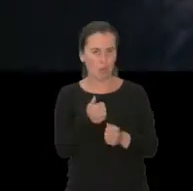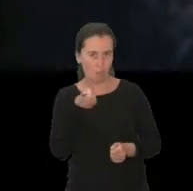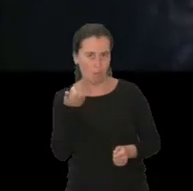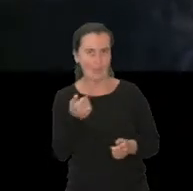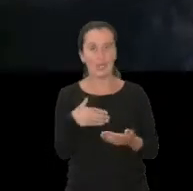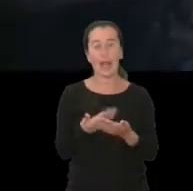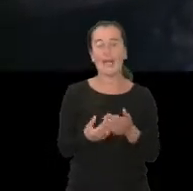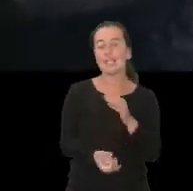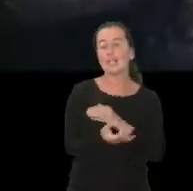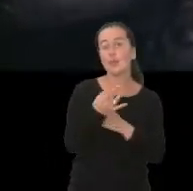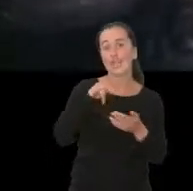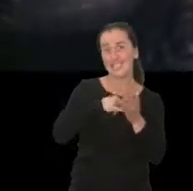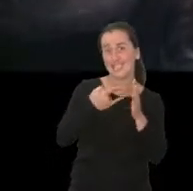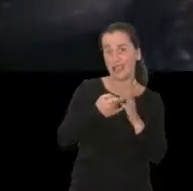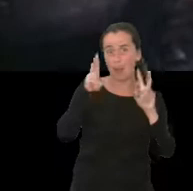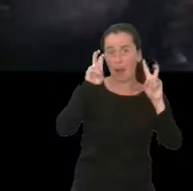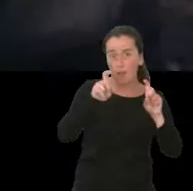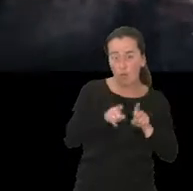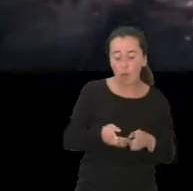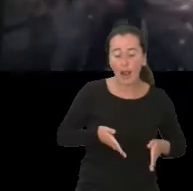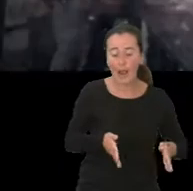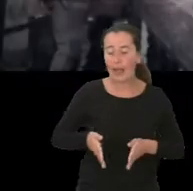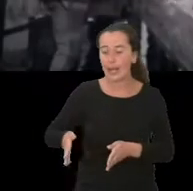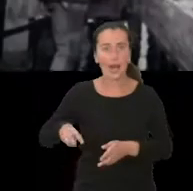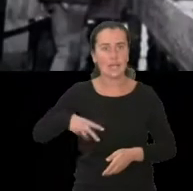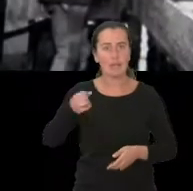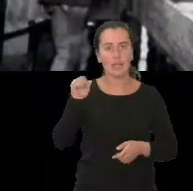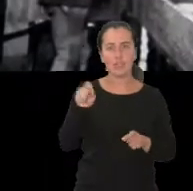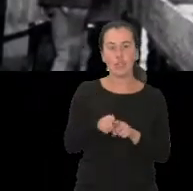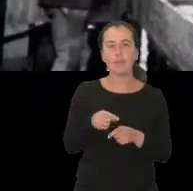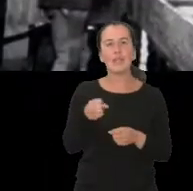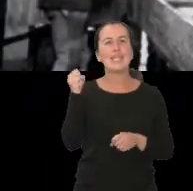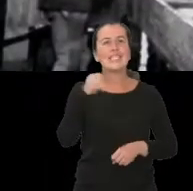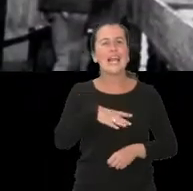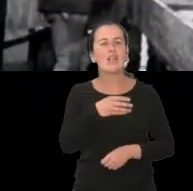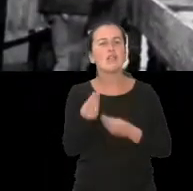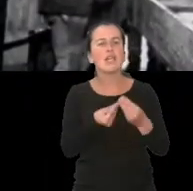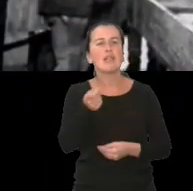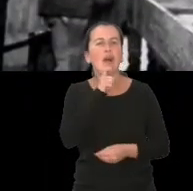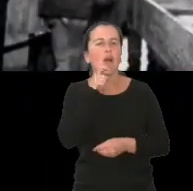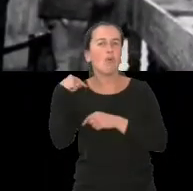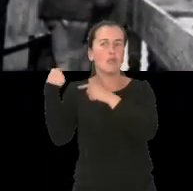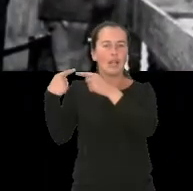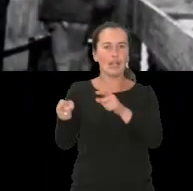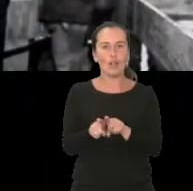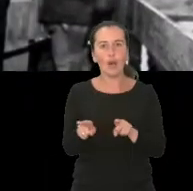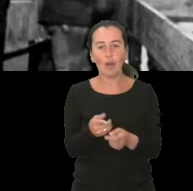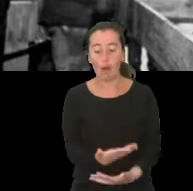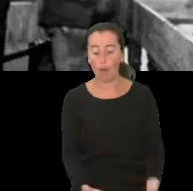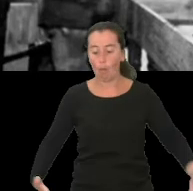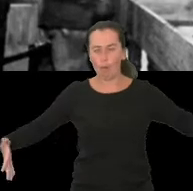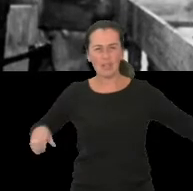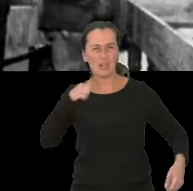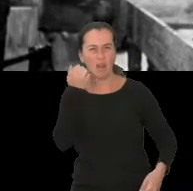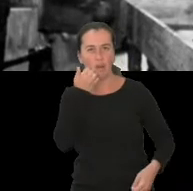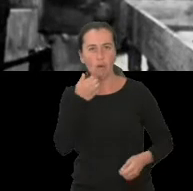Hasta que surge este ingenioso sistema de los canales Masó, la salazón se realizaba tradicionalmente en grandes